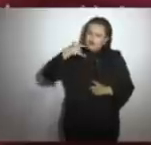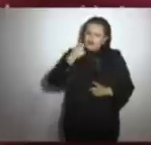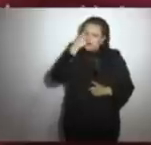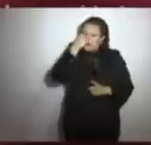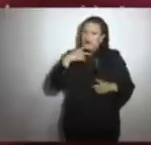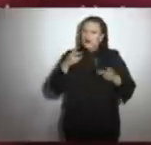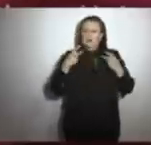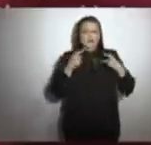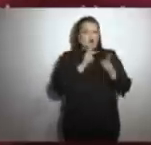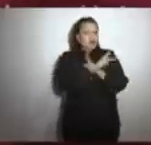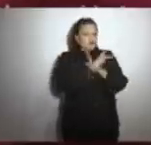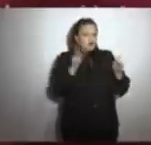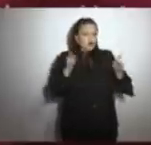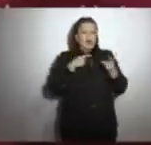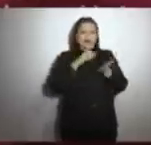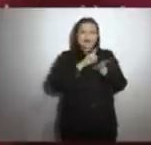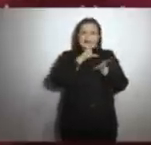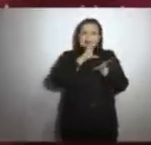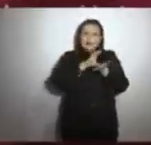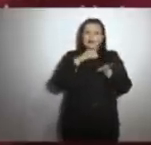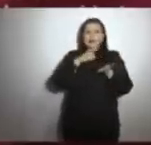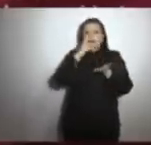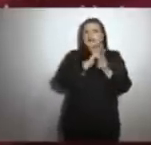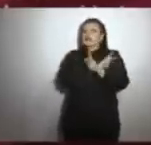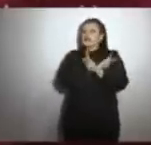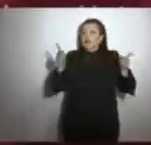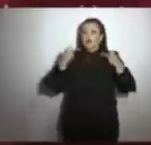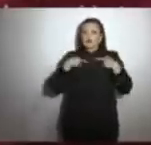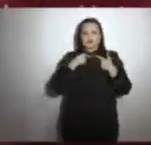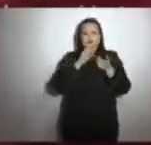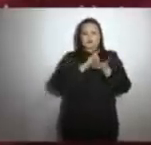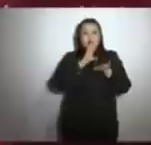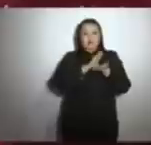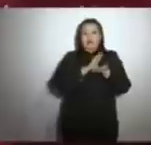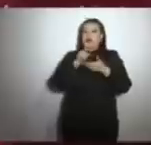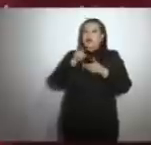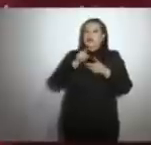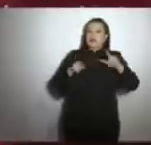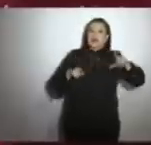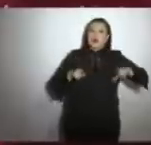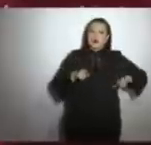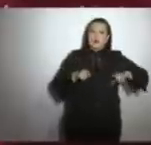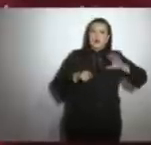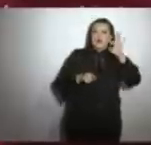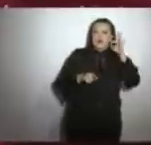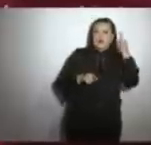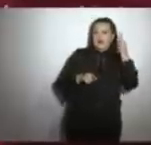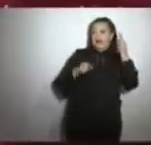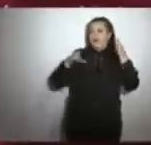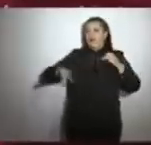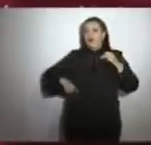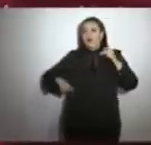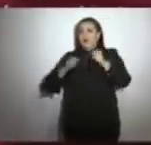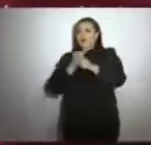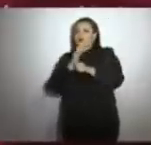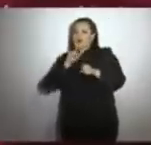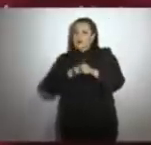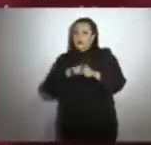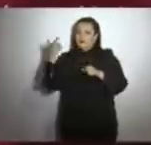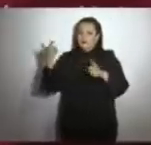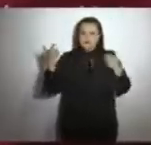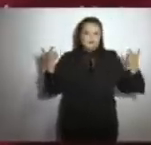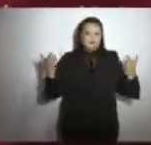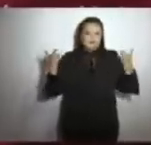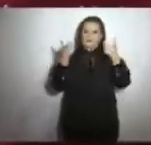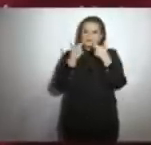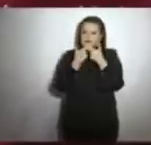que la mitad de los recursos que hacen falta las pusiera el Estado y la mitad de la Federación. Y lo que hoy vamos